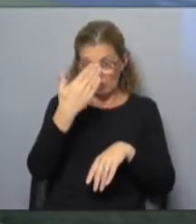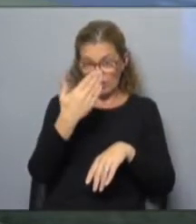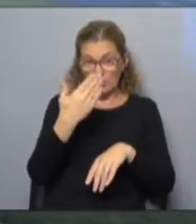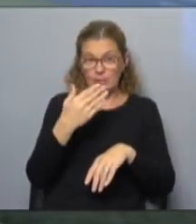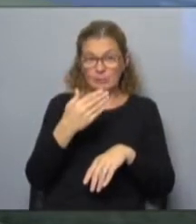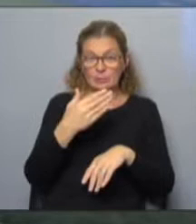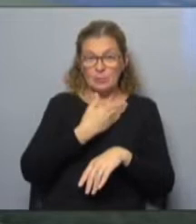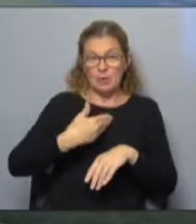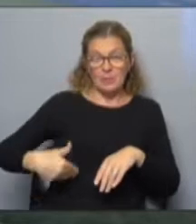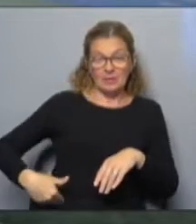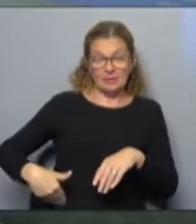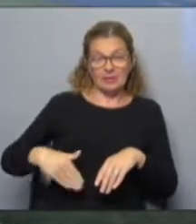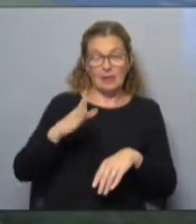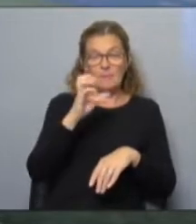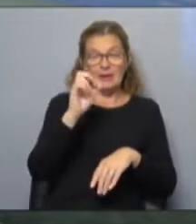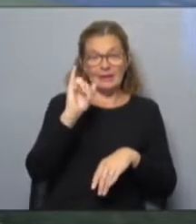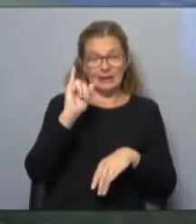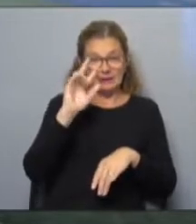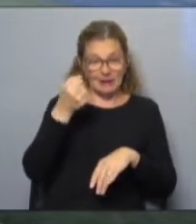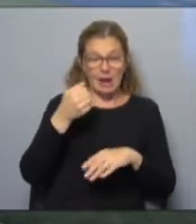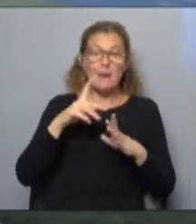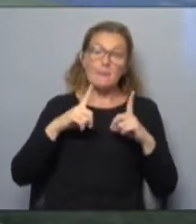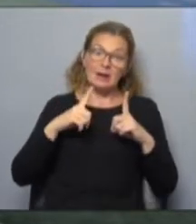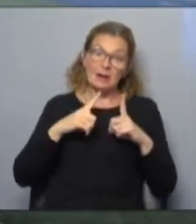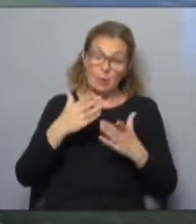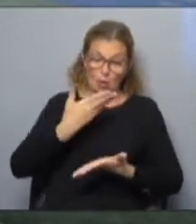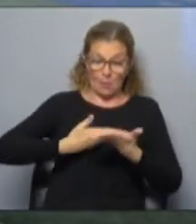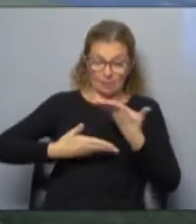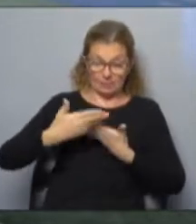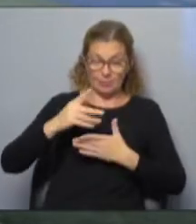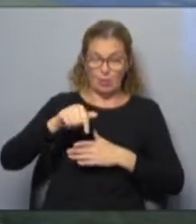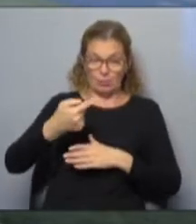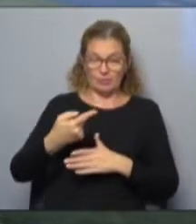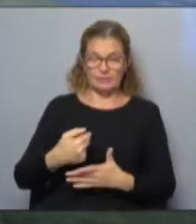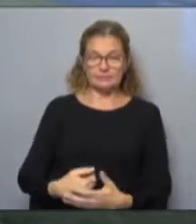encabezada por el presidente Fernando Pereira, así que aguardaremos y la compartiremos con ustedes.